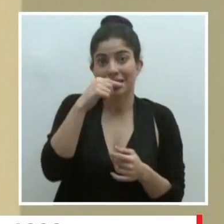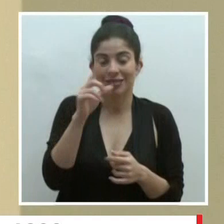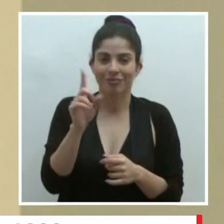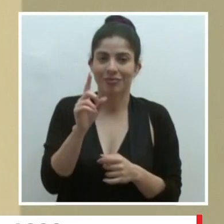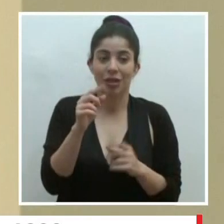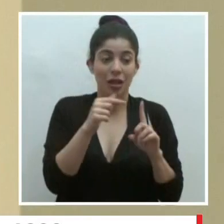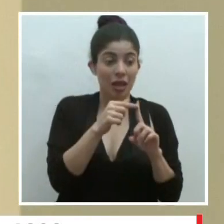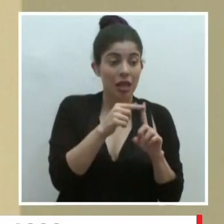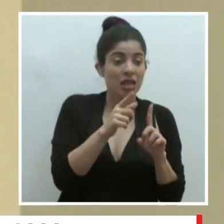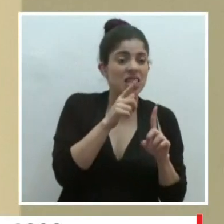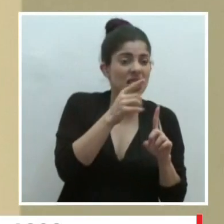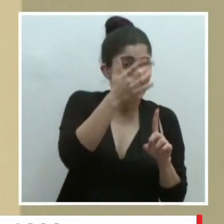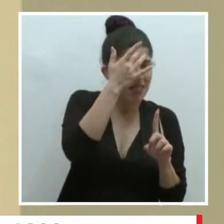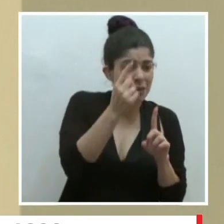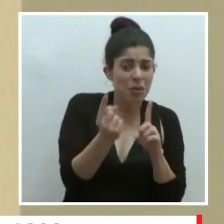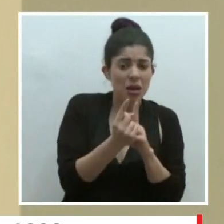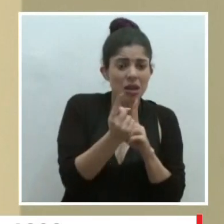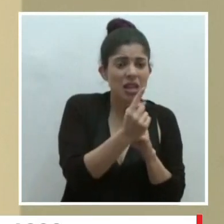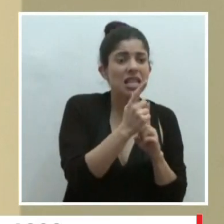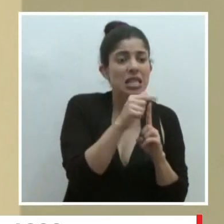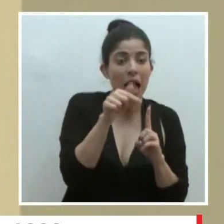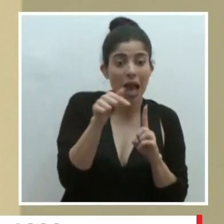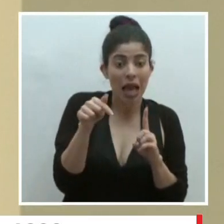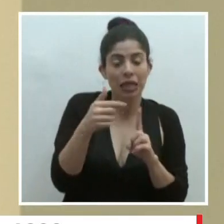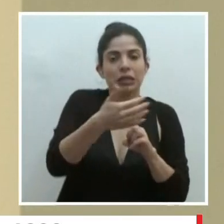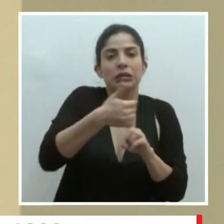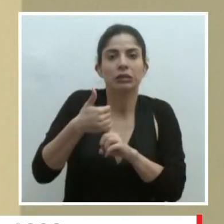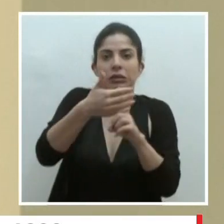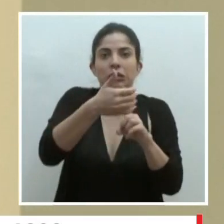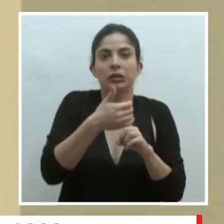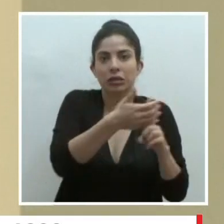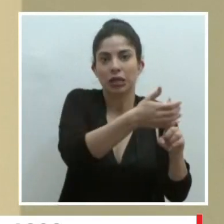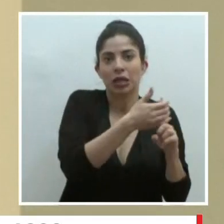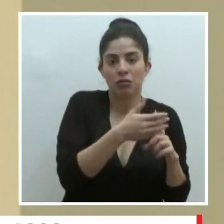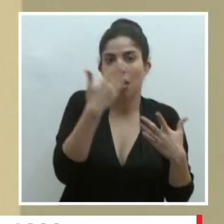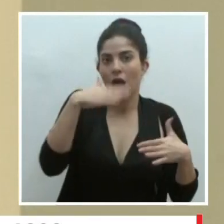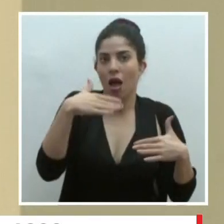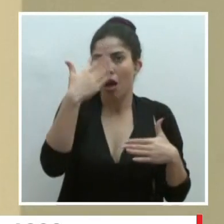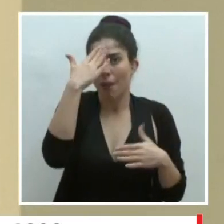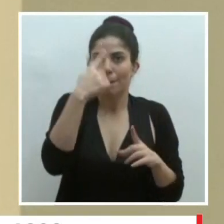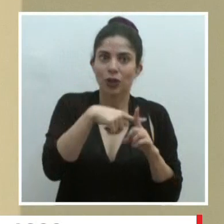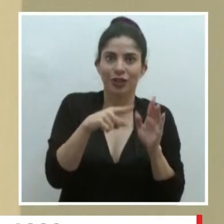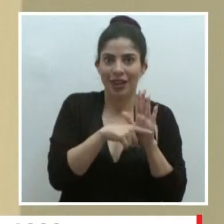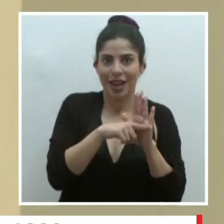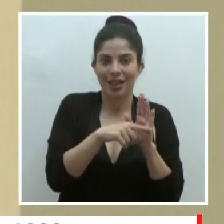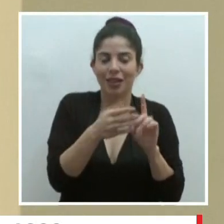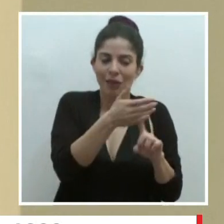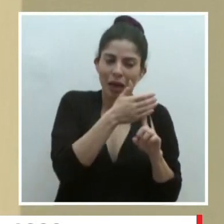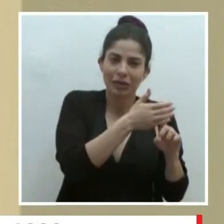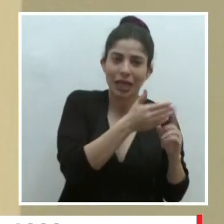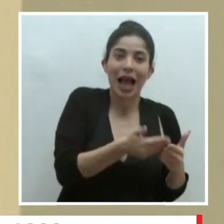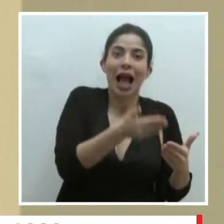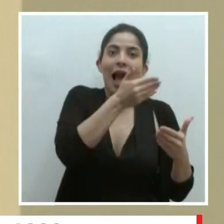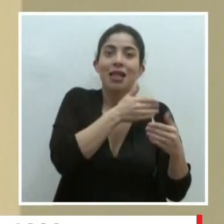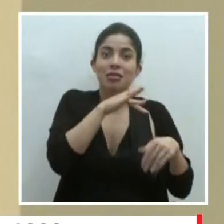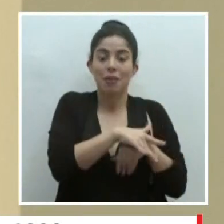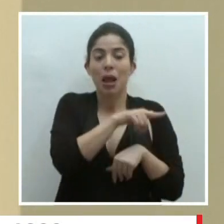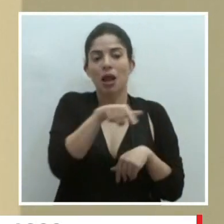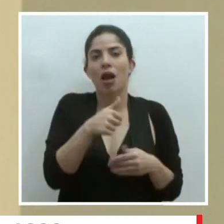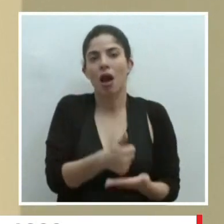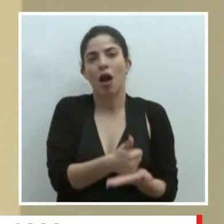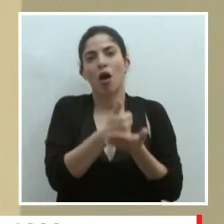los contactos cercanos de las personas que se van detectando como casos positivos por COVID-19 y hacer el confinamiento previo. Eso ayuda mucho